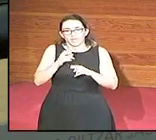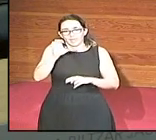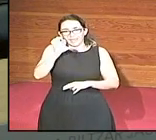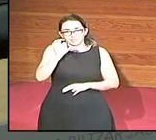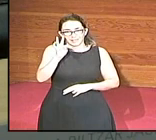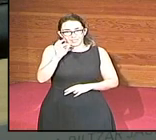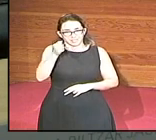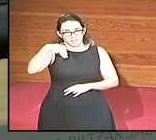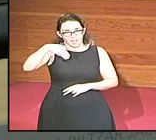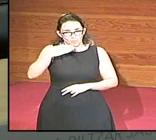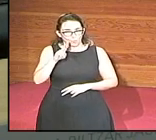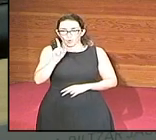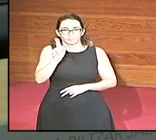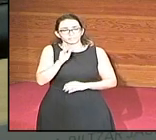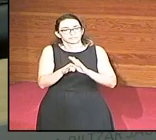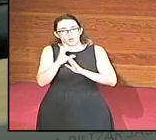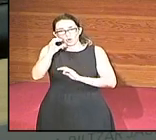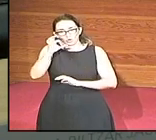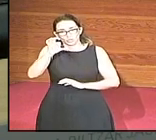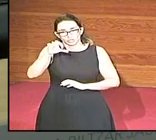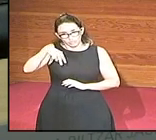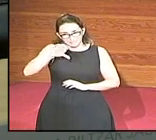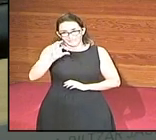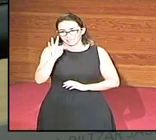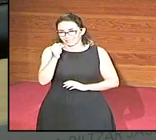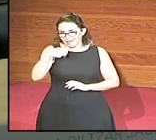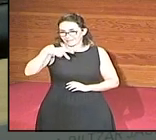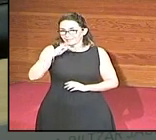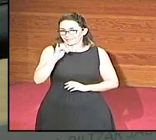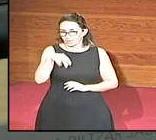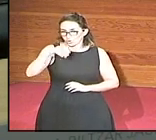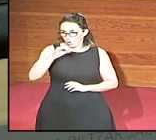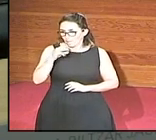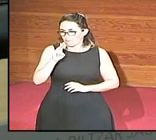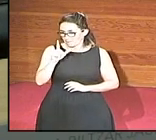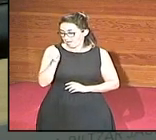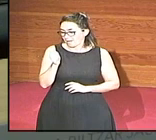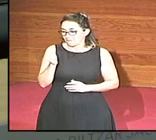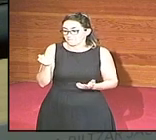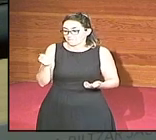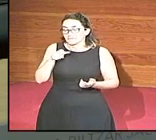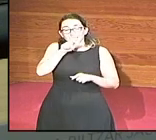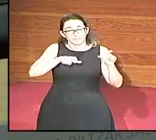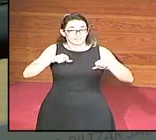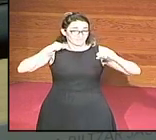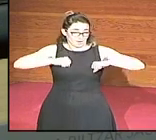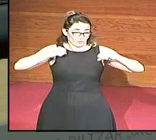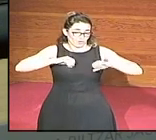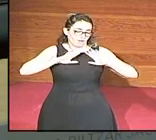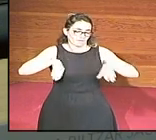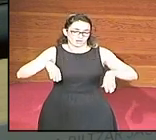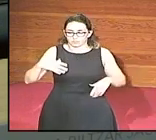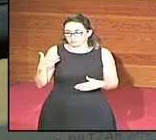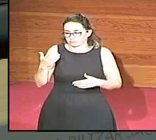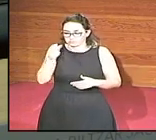y Constantinopla dio el permiso. ¿Qué es lo que pasa? Pues lo que pasa es que la gente mayor, que es la más religiosa, que lleva toda la puta